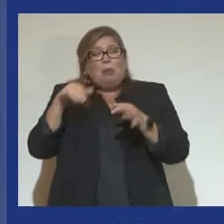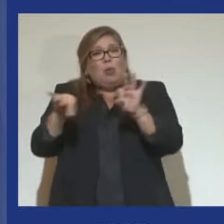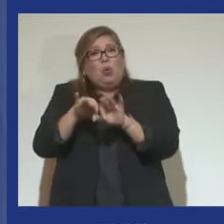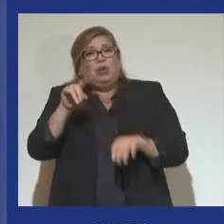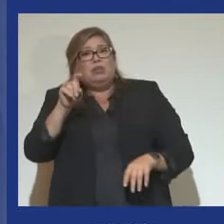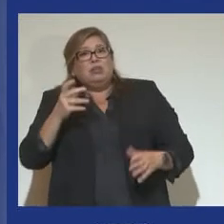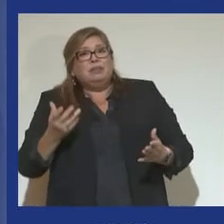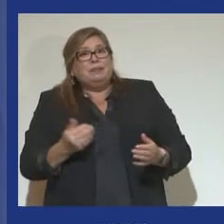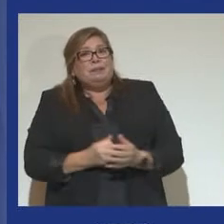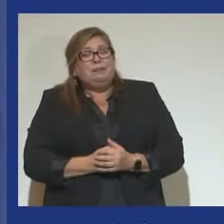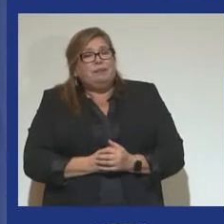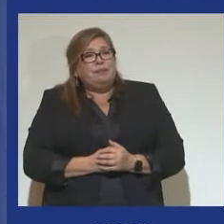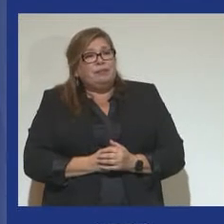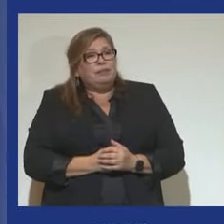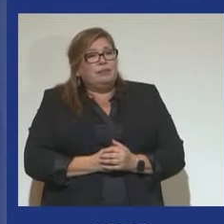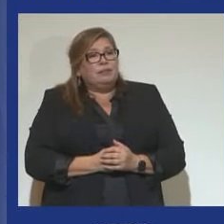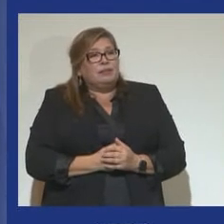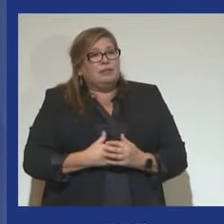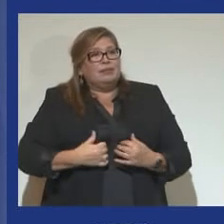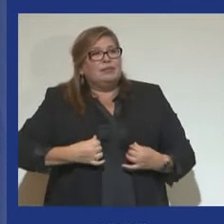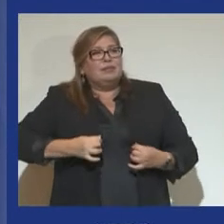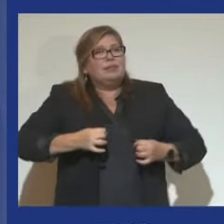en esta pandemia para usted